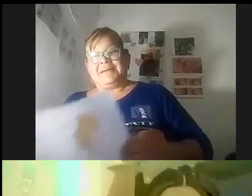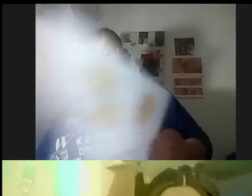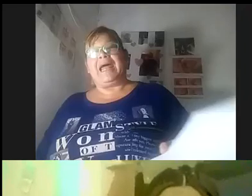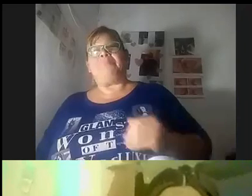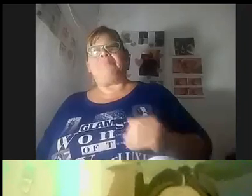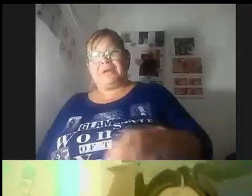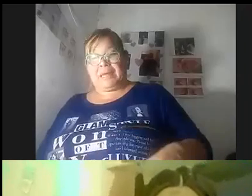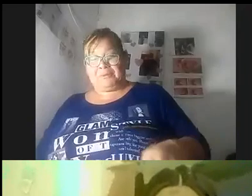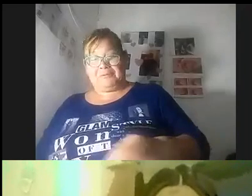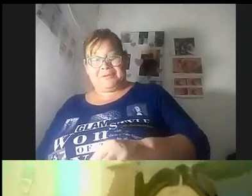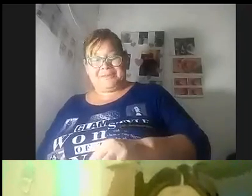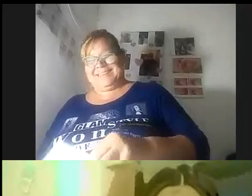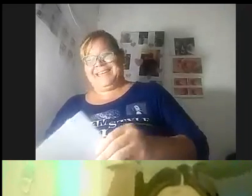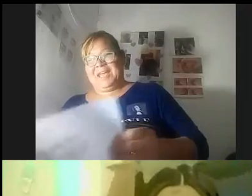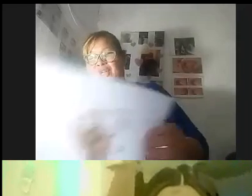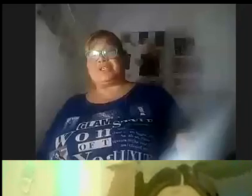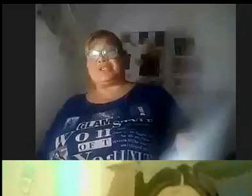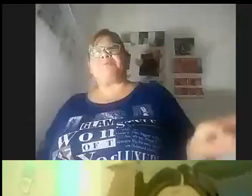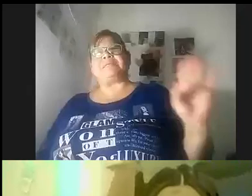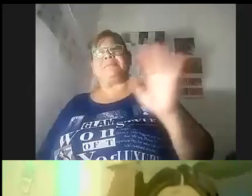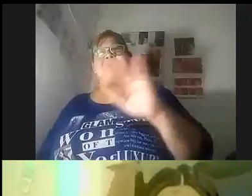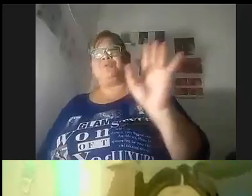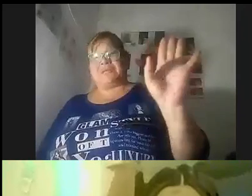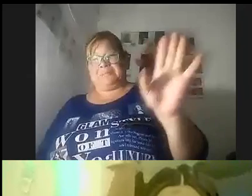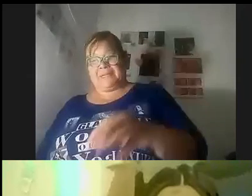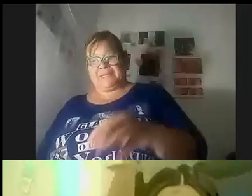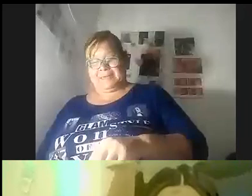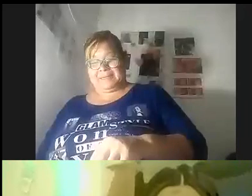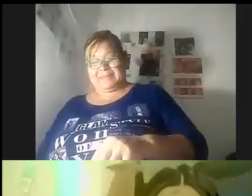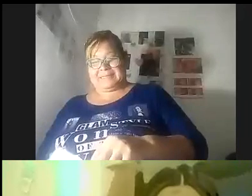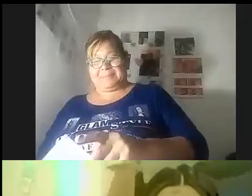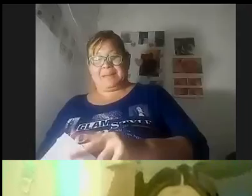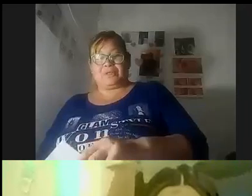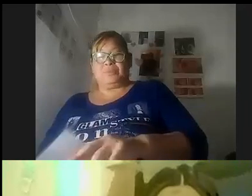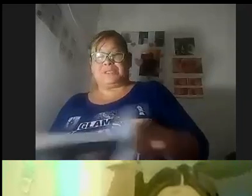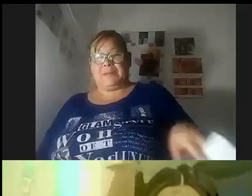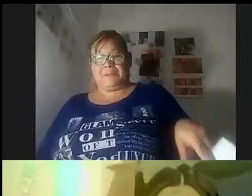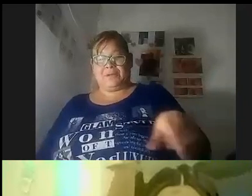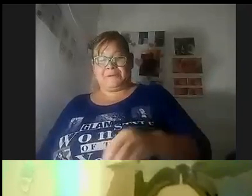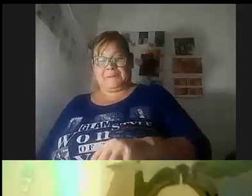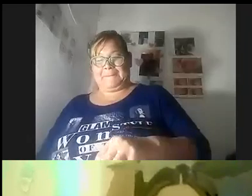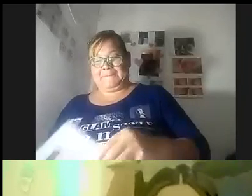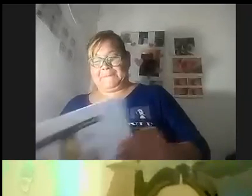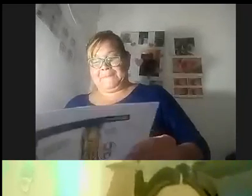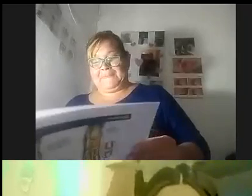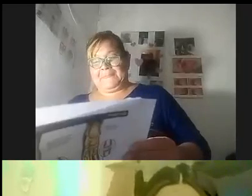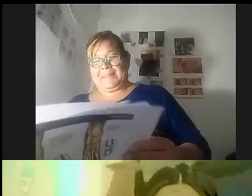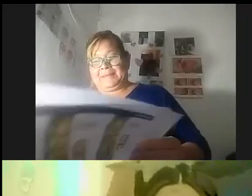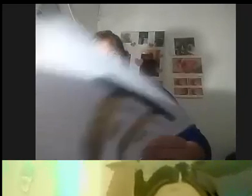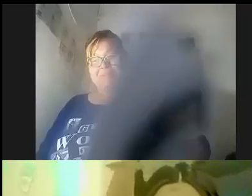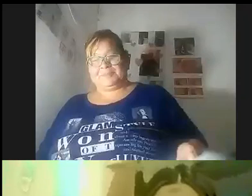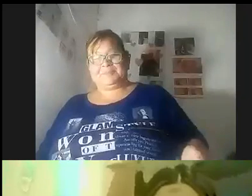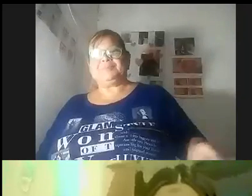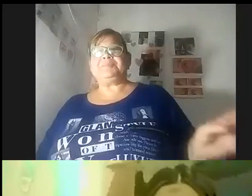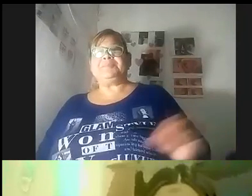Y a las apuradas, profe. No sé, fue una semana muy rápida. Esta semana pasó muy rápido. ¿Estuvieron recargadas con